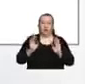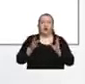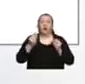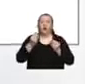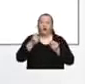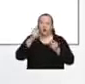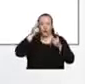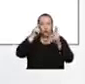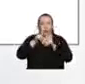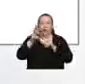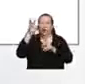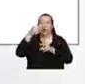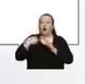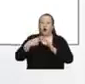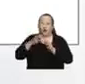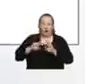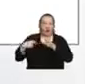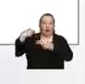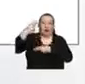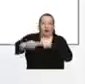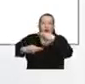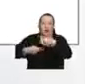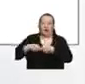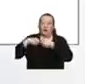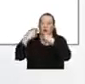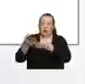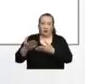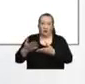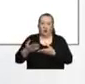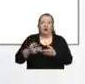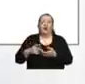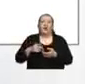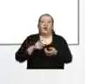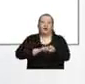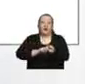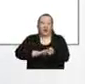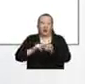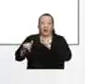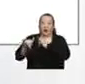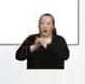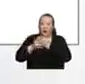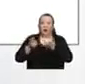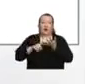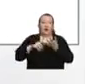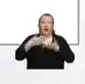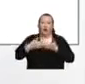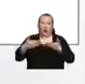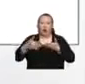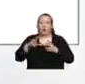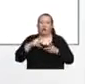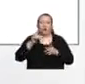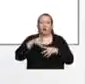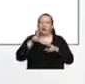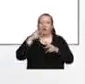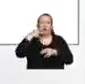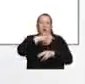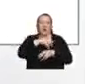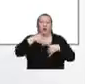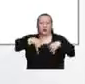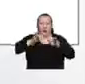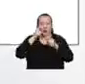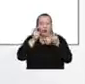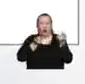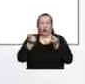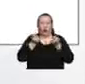consanguinidad etcétera pero no es cierto además no ha habido traspaso real todo sigue siendo controlado por las de una